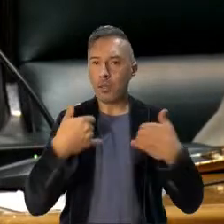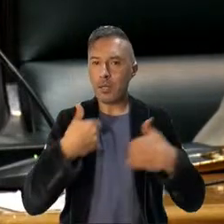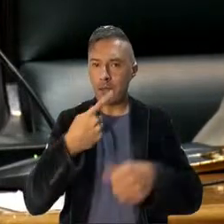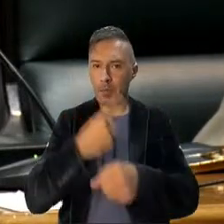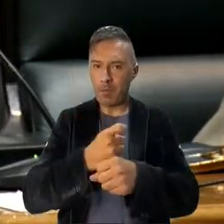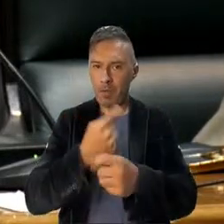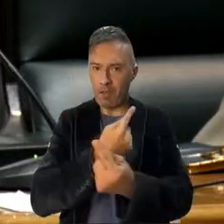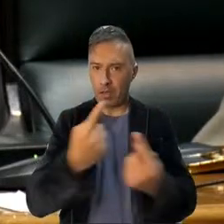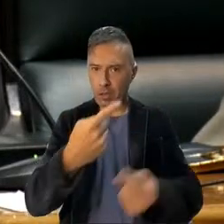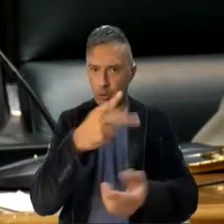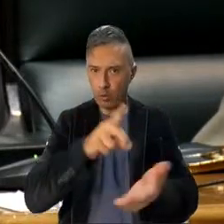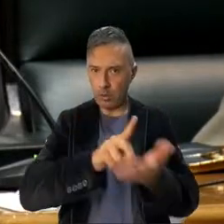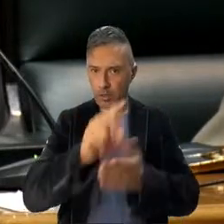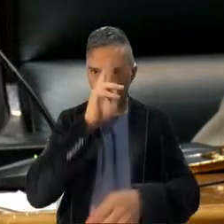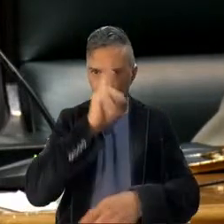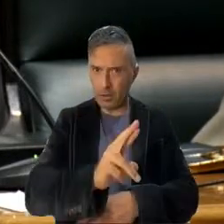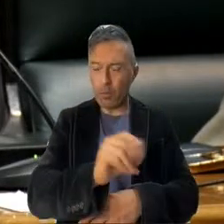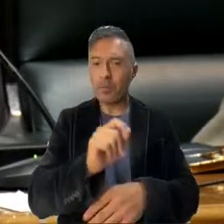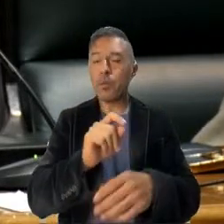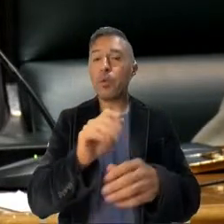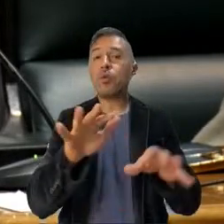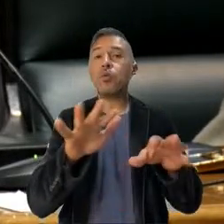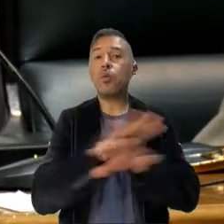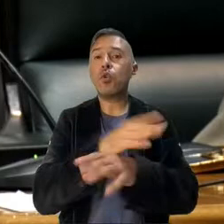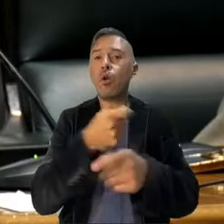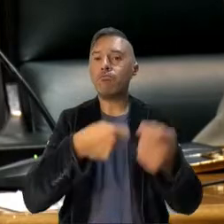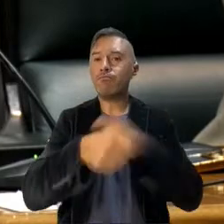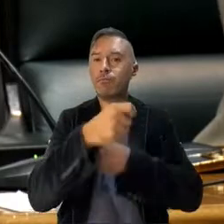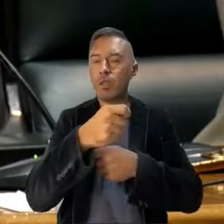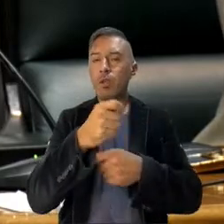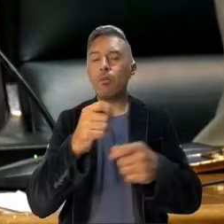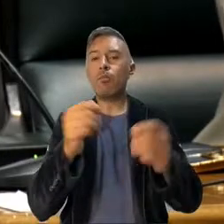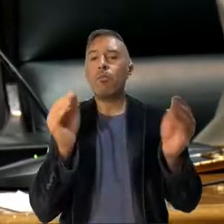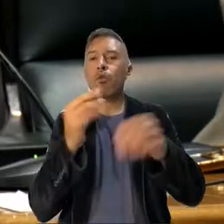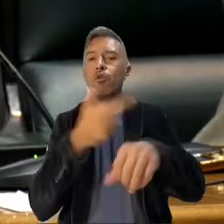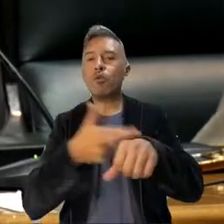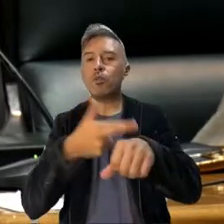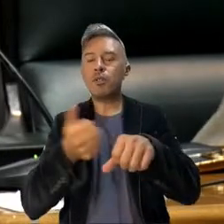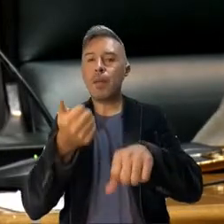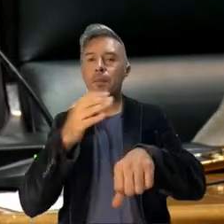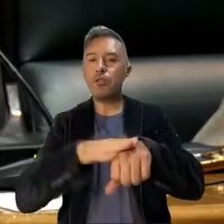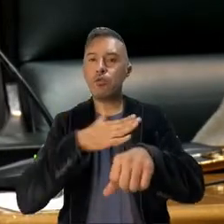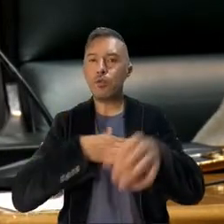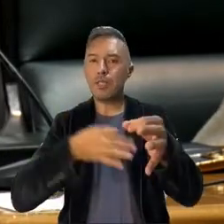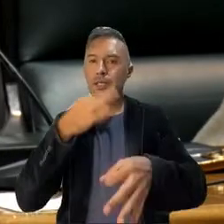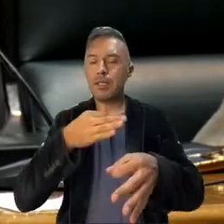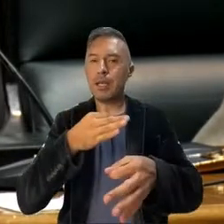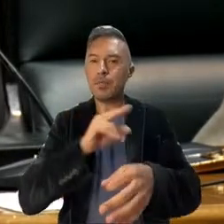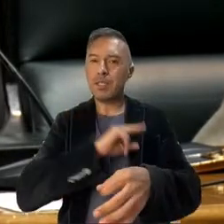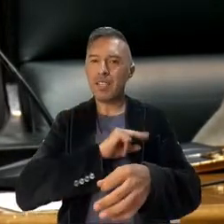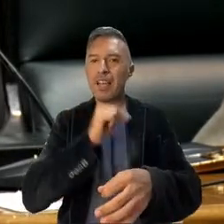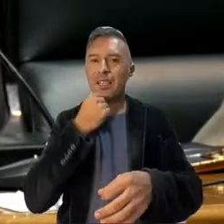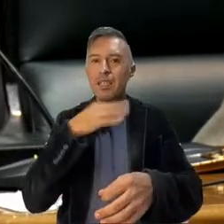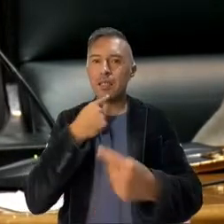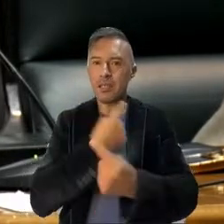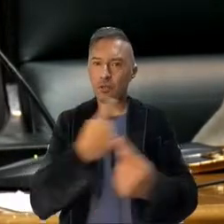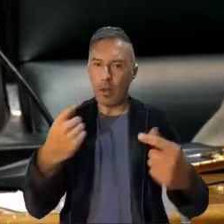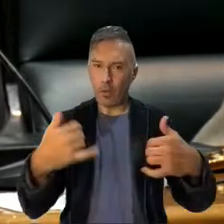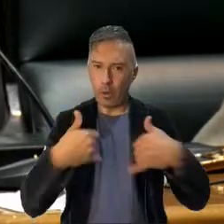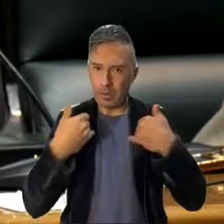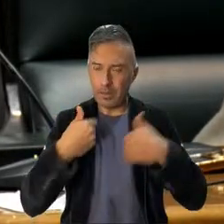infancia. Cambio de turno, Procuración y Administración de Justicia, especial de los derechos de las niñas, niños y adolescentes de la